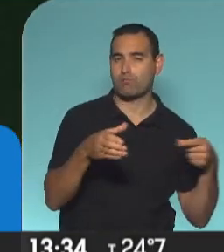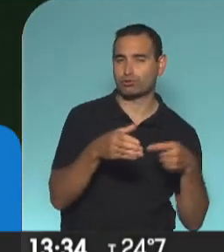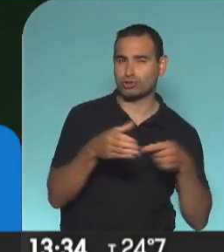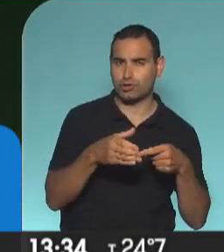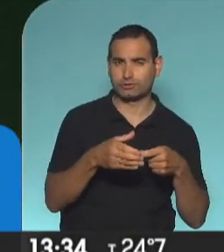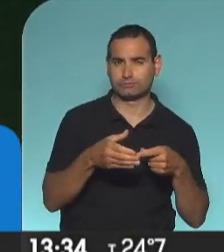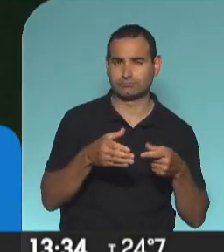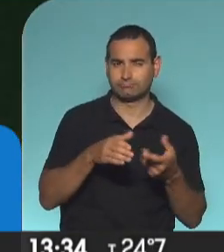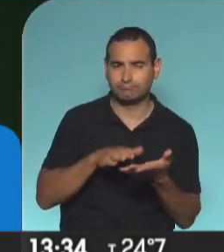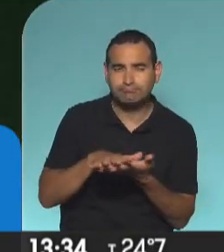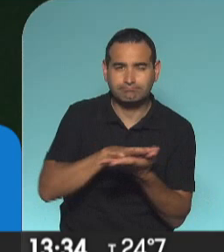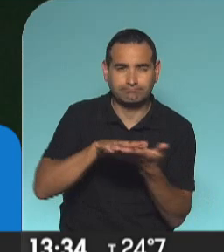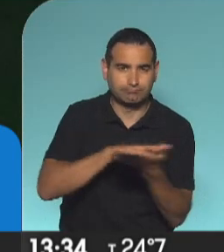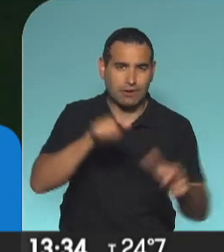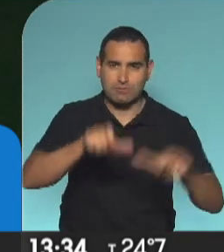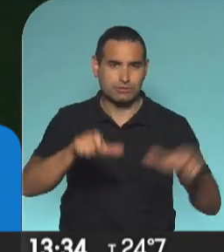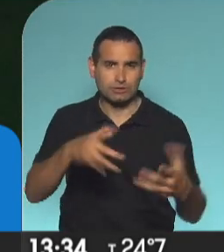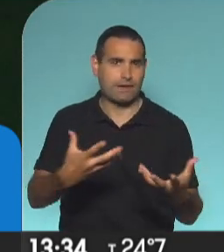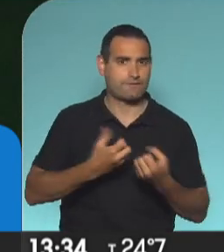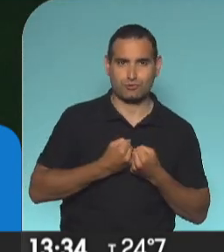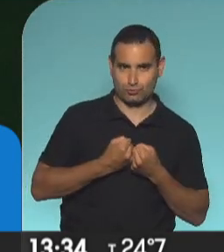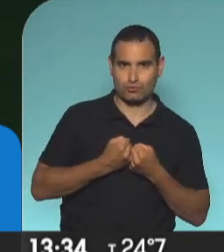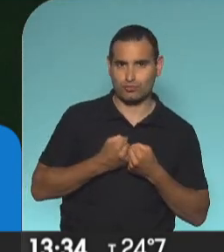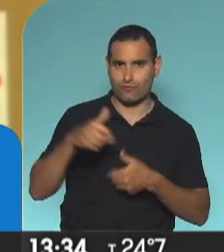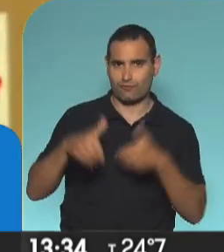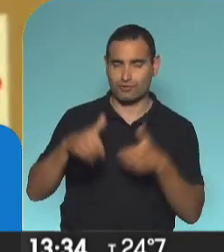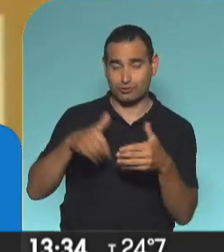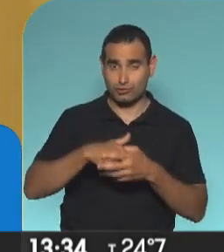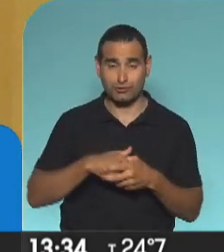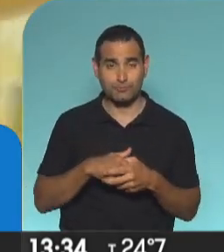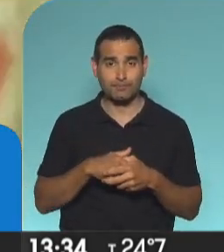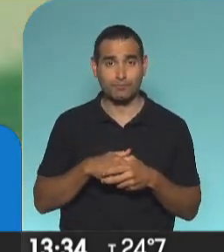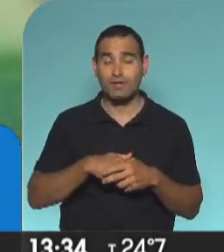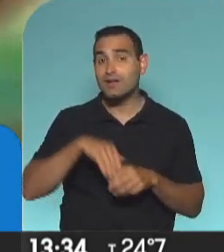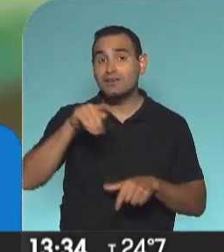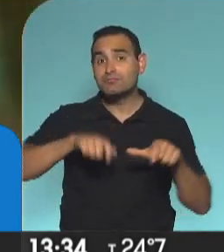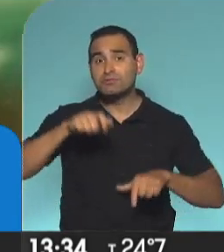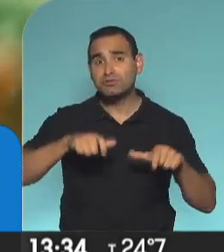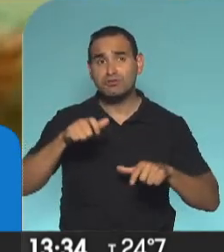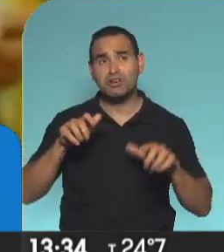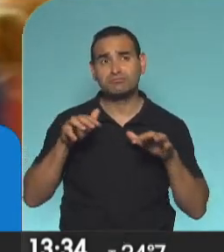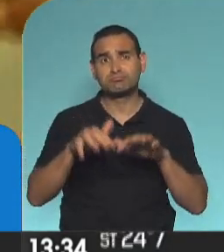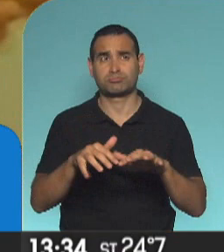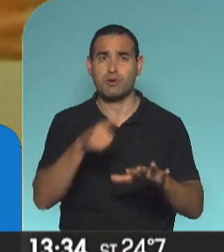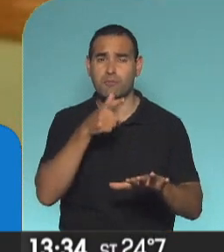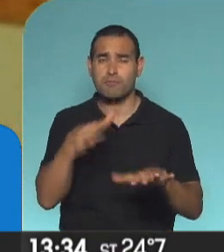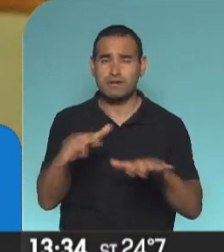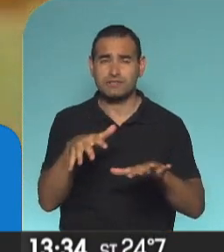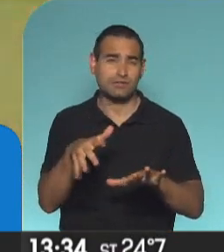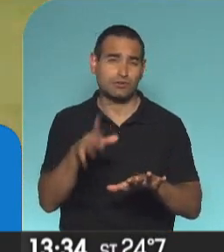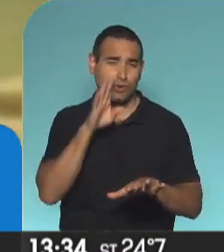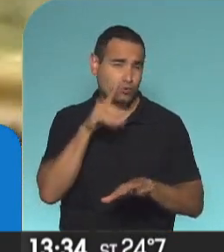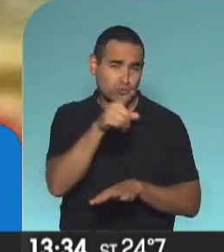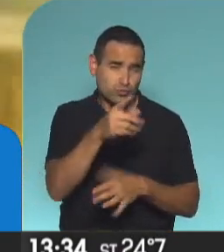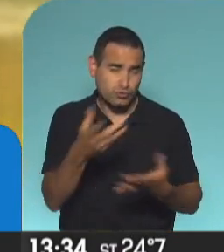está haciendo y que hizo para estas elecciones. En términos de afluencia del electorado, asimilables a las de Estados Unidos,